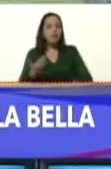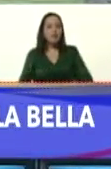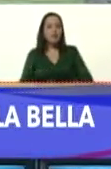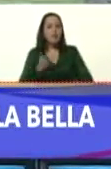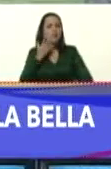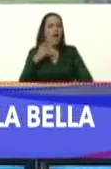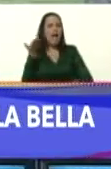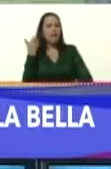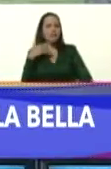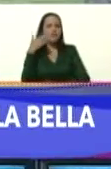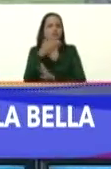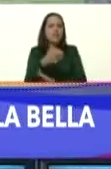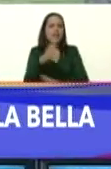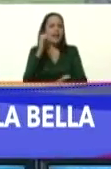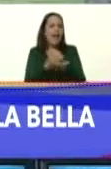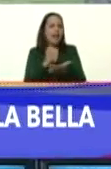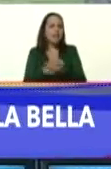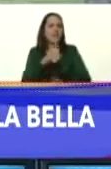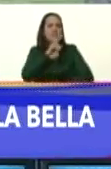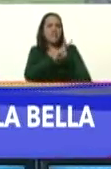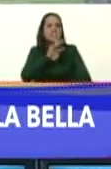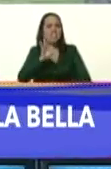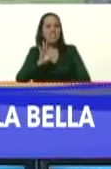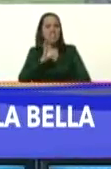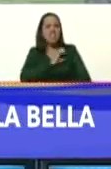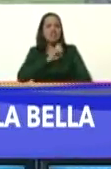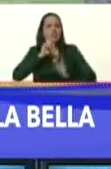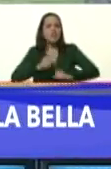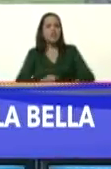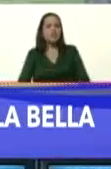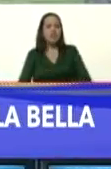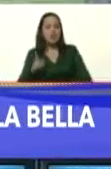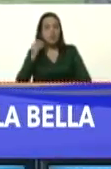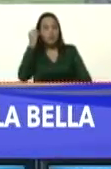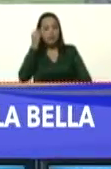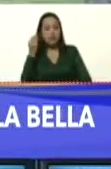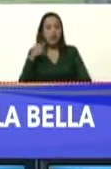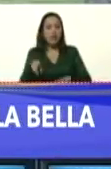enero y a Katia y creía que estaba en Bagdad.